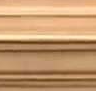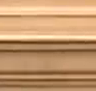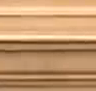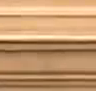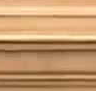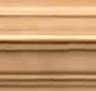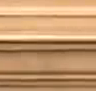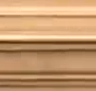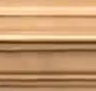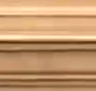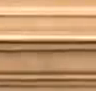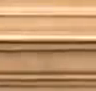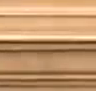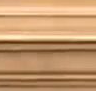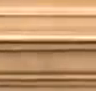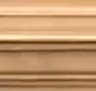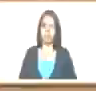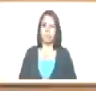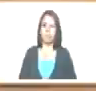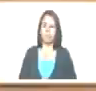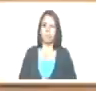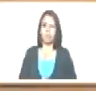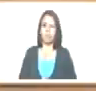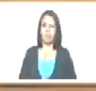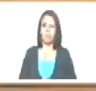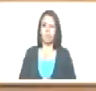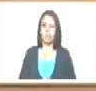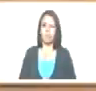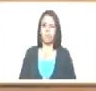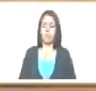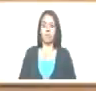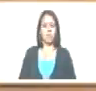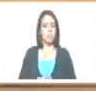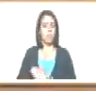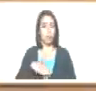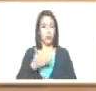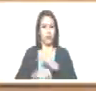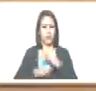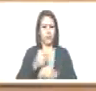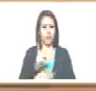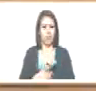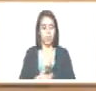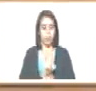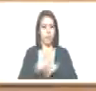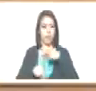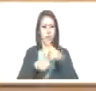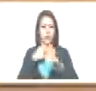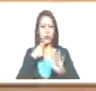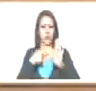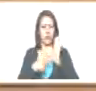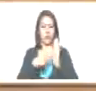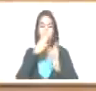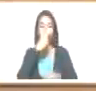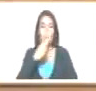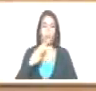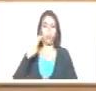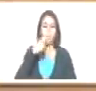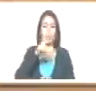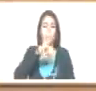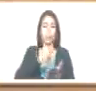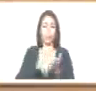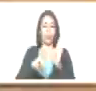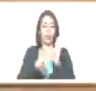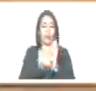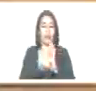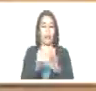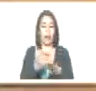de Protección Social a los efectos de que podamos traerlo lo más pronto posible y cumplamos el compromiso de aprobar esta ley antes del 2